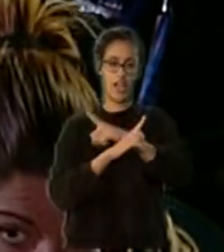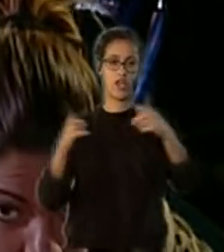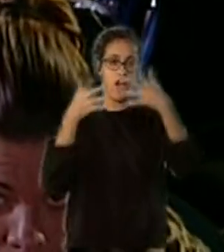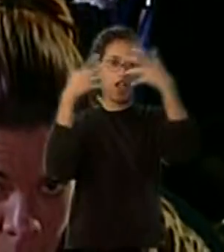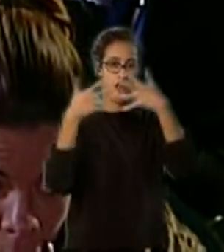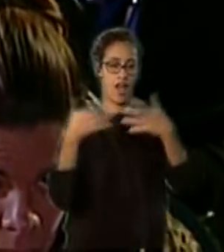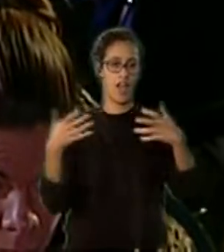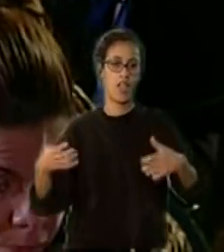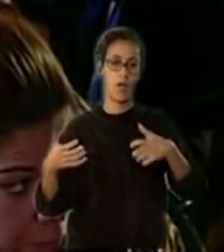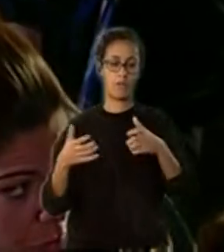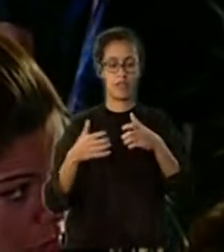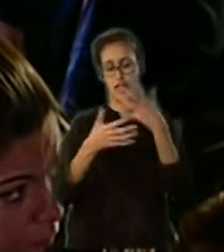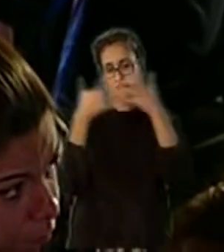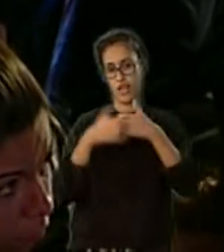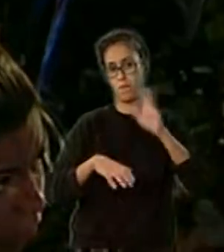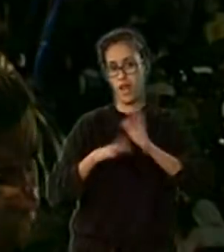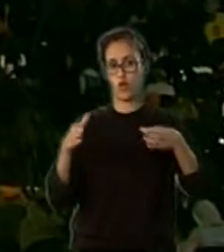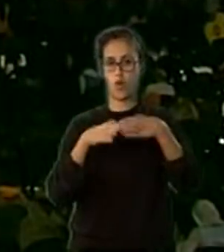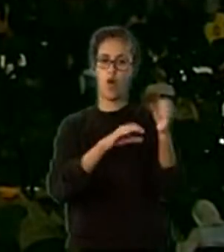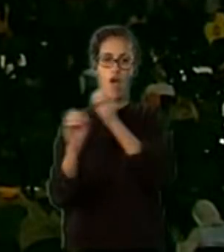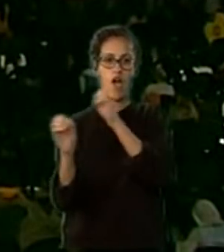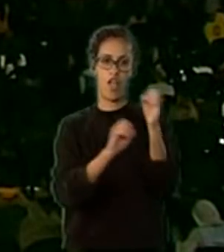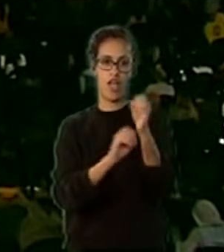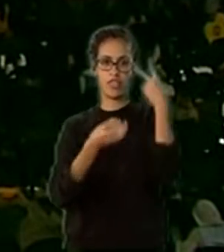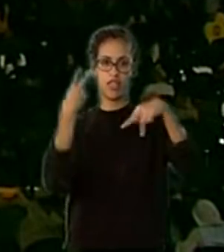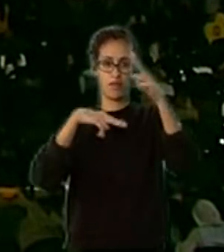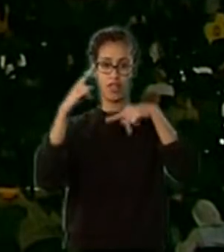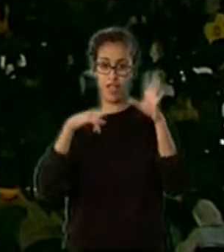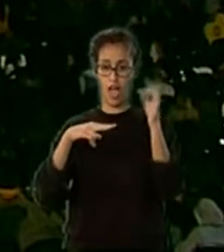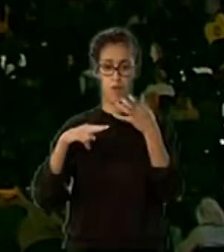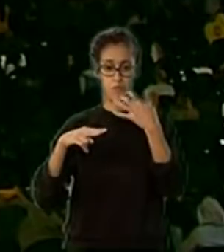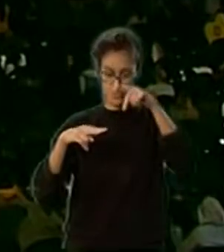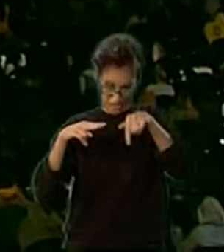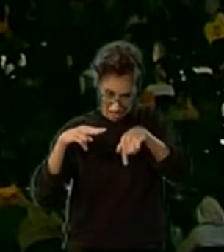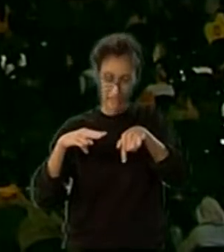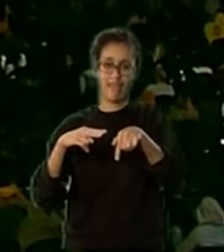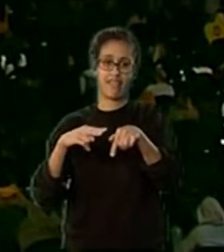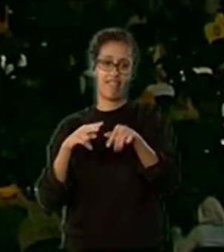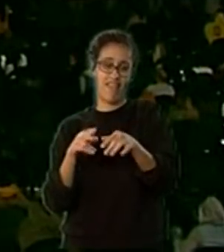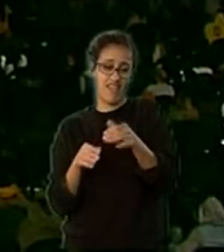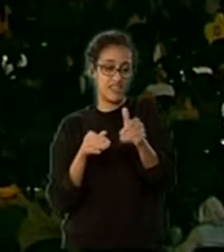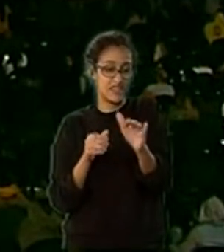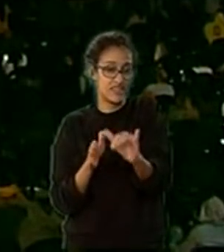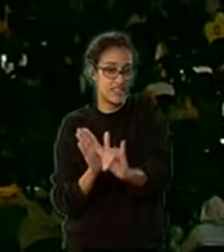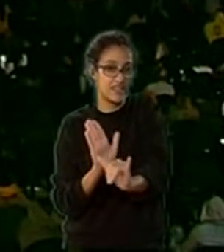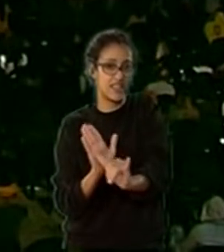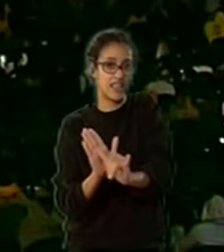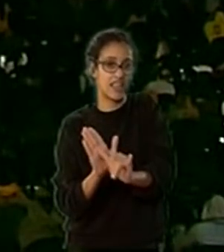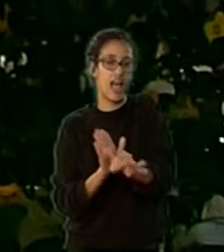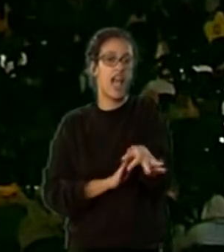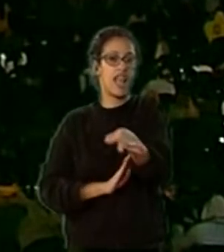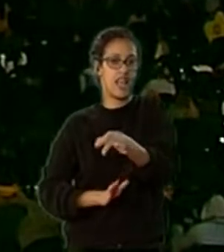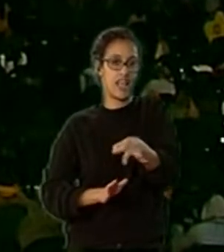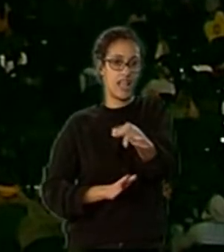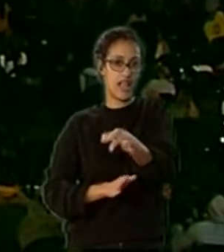9 carnavales, y además han nacido aquí, en el barrio de la Isleta, también muy cerquita de donde se ubica el parque de Santa